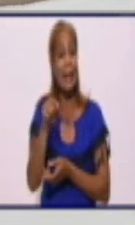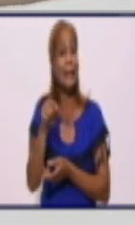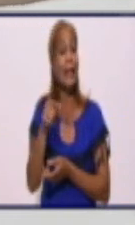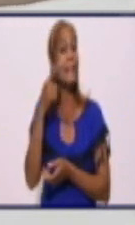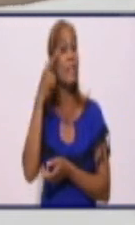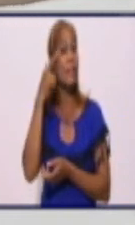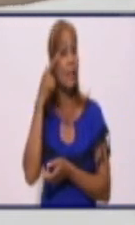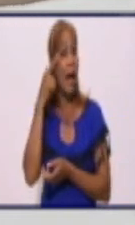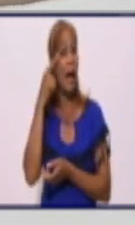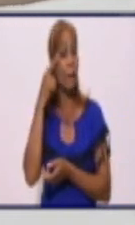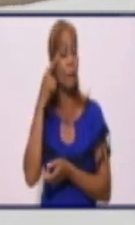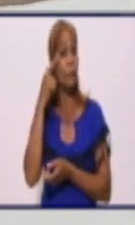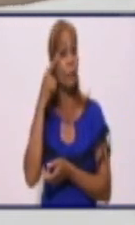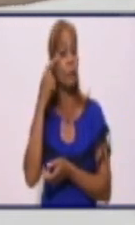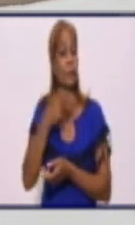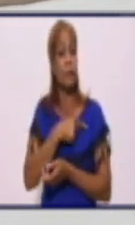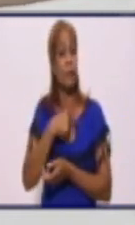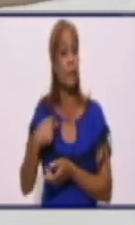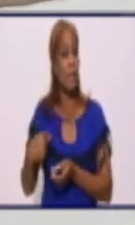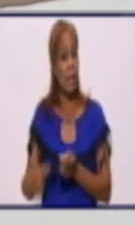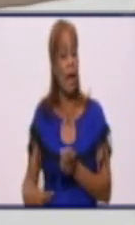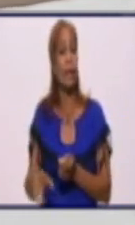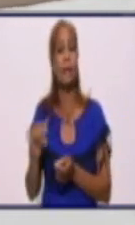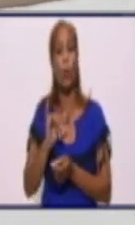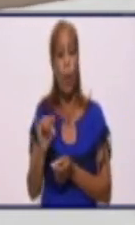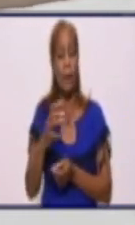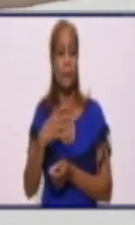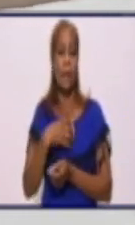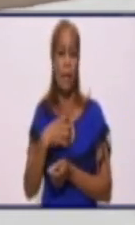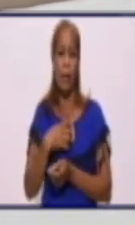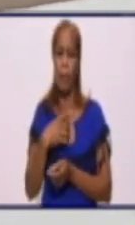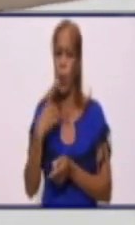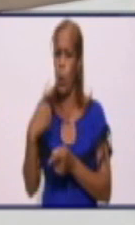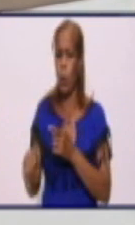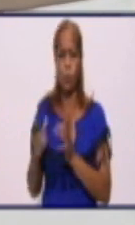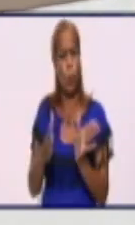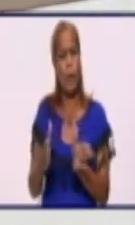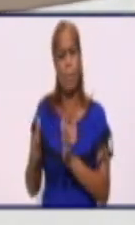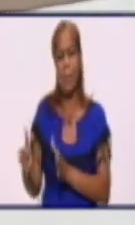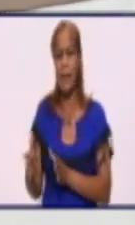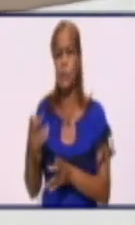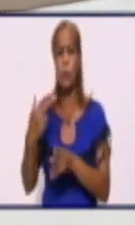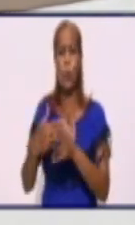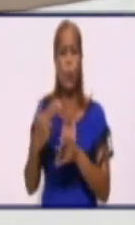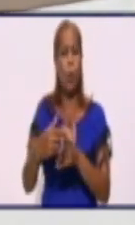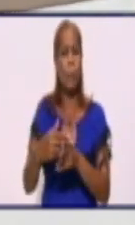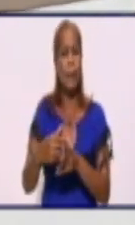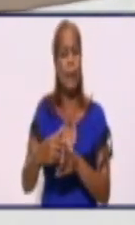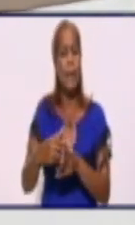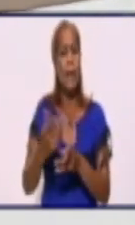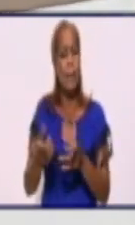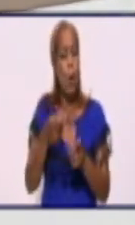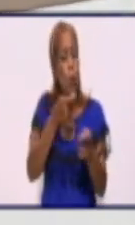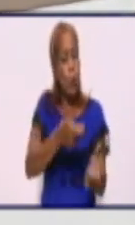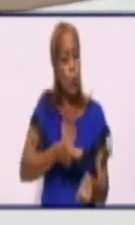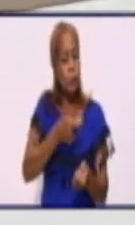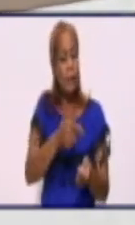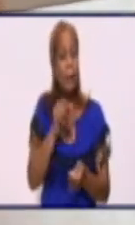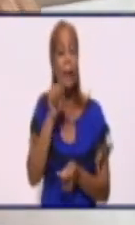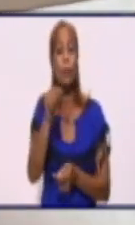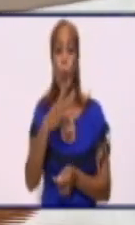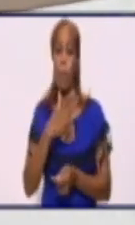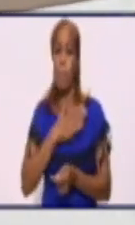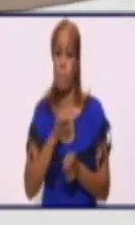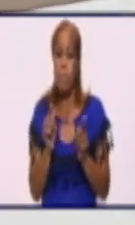Y así vamos a estar también con el espacio Cultiva tu Pedacito, que es una promoción también, porque tú sabes